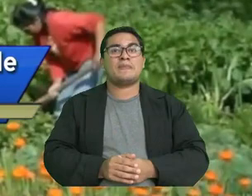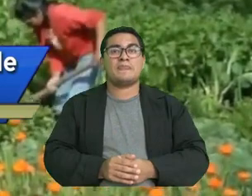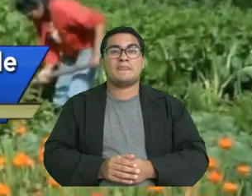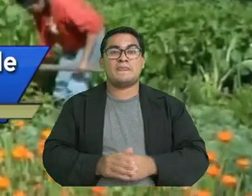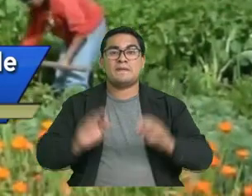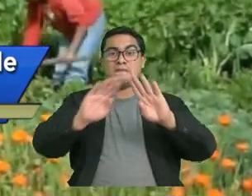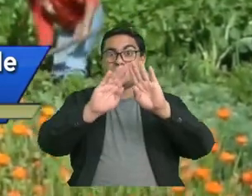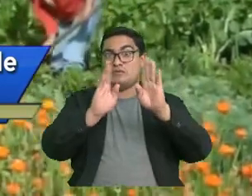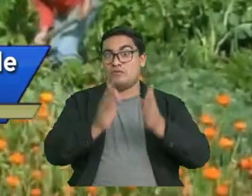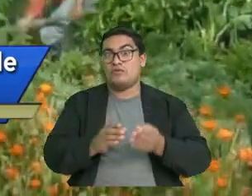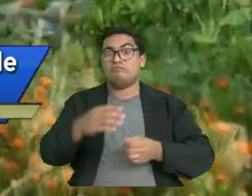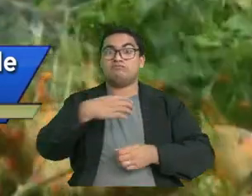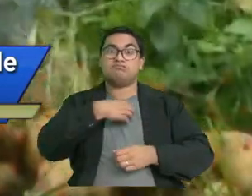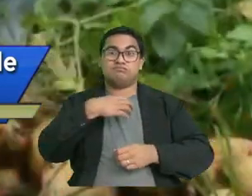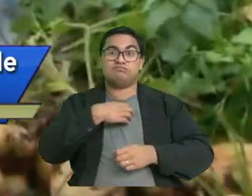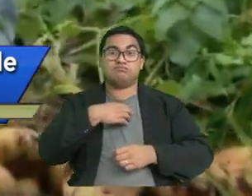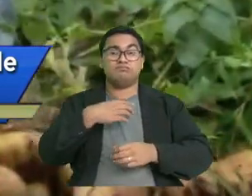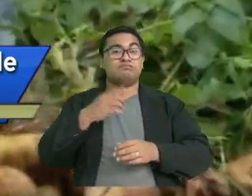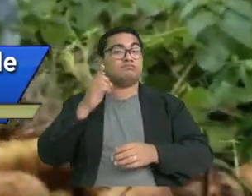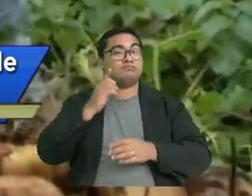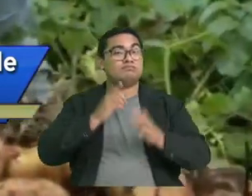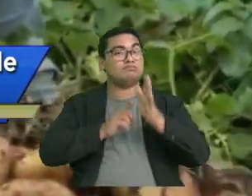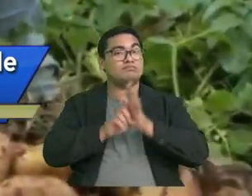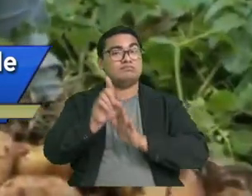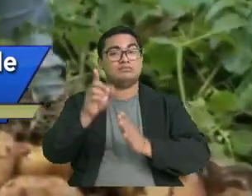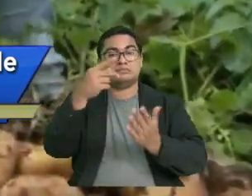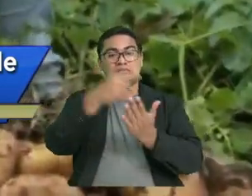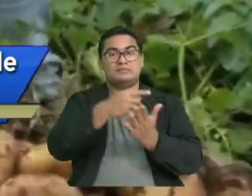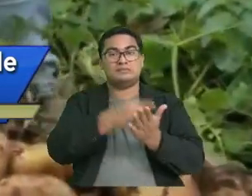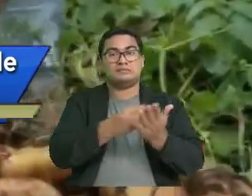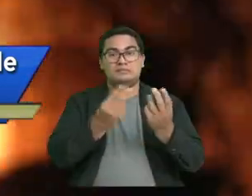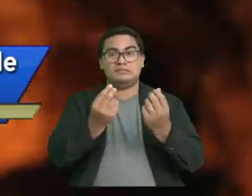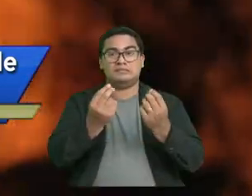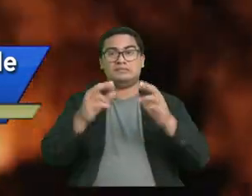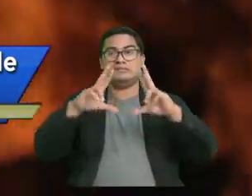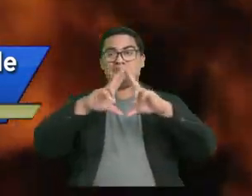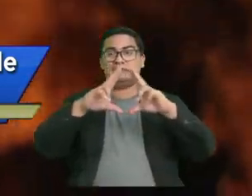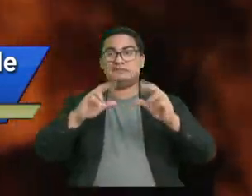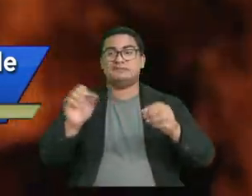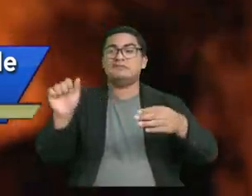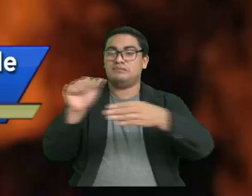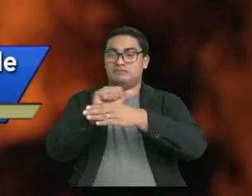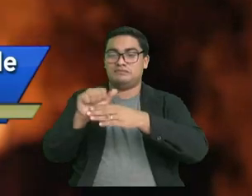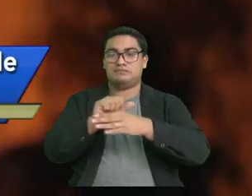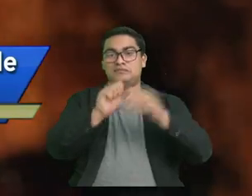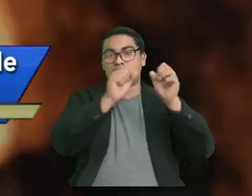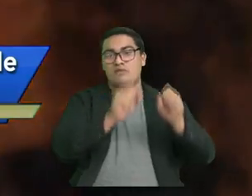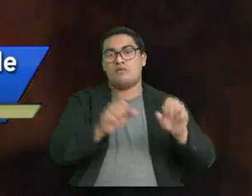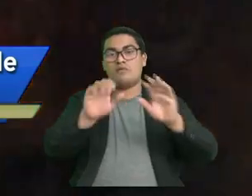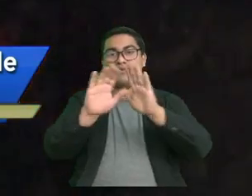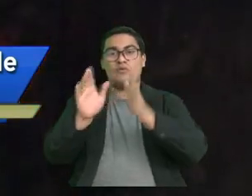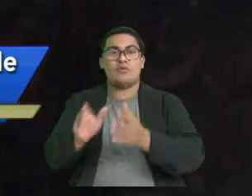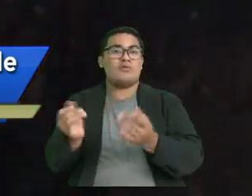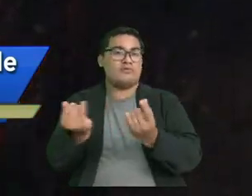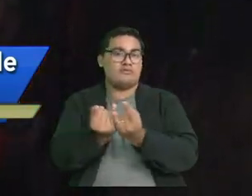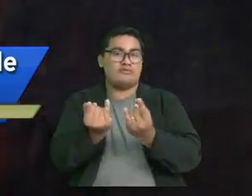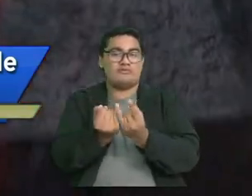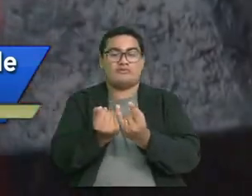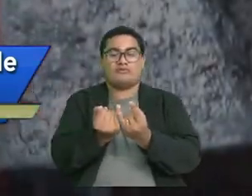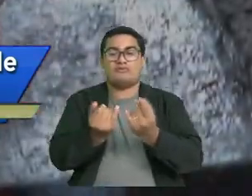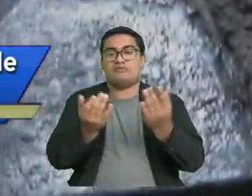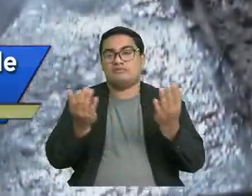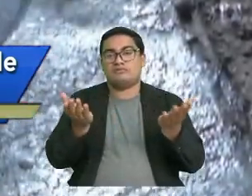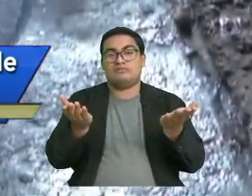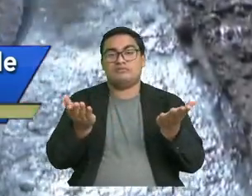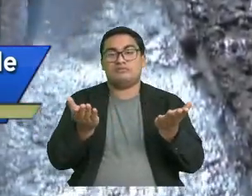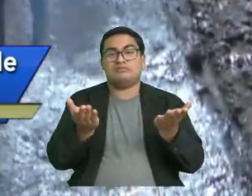somos sujetas de desarrollo. Y el presupuesto general de la República lleva prácticas de género. Okay. Lleva prácticas de género.